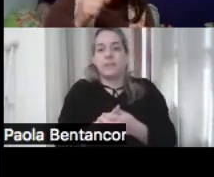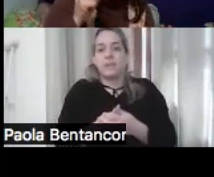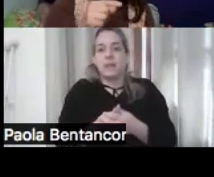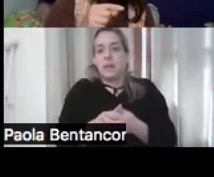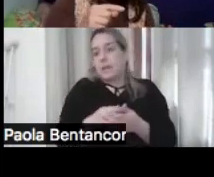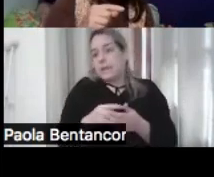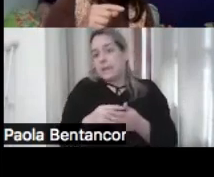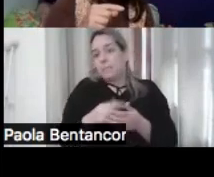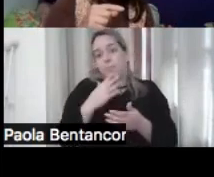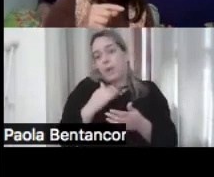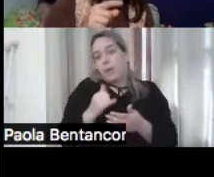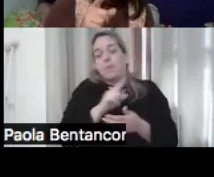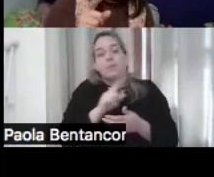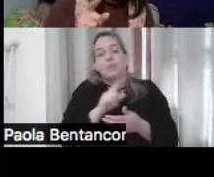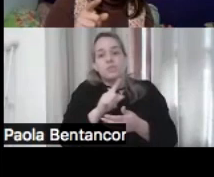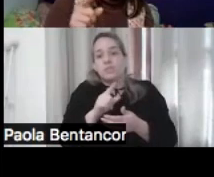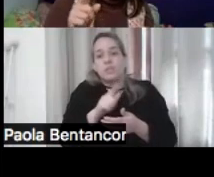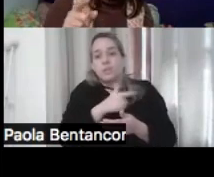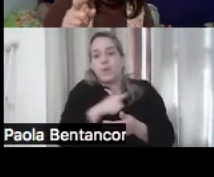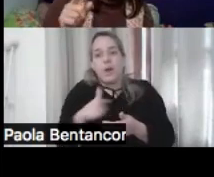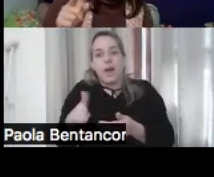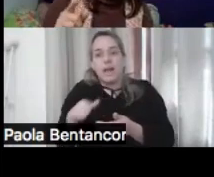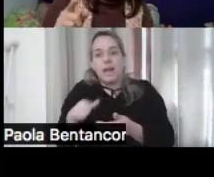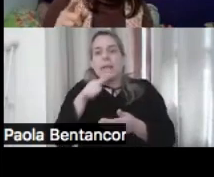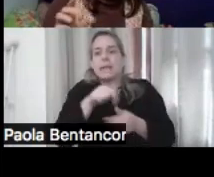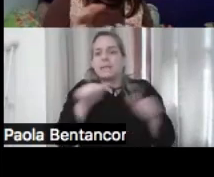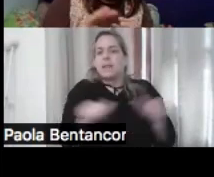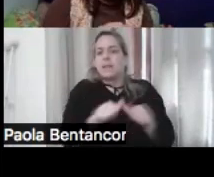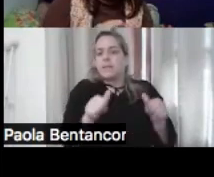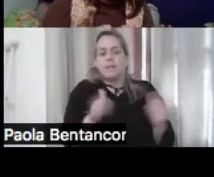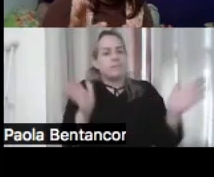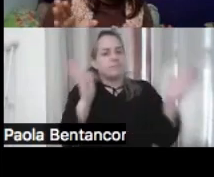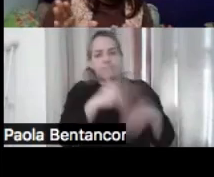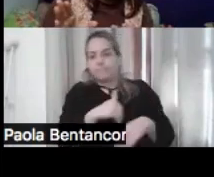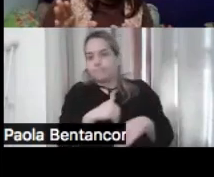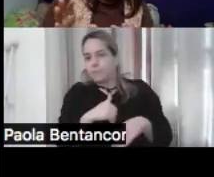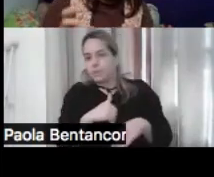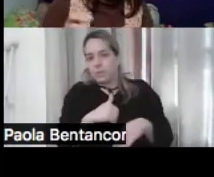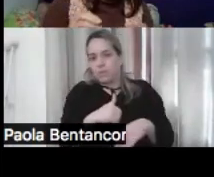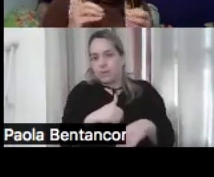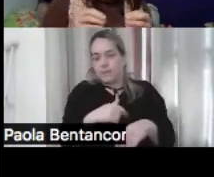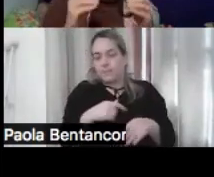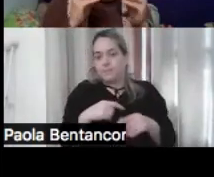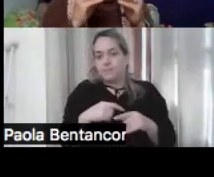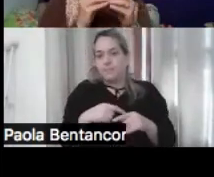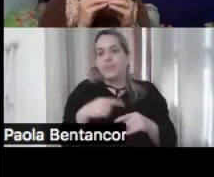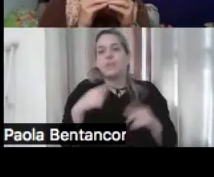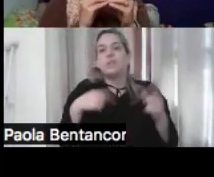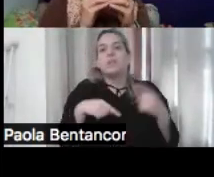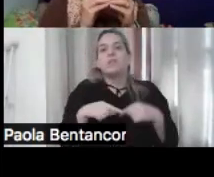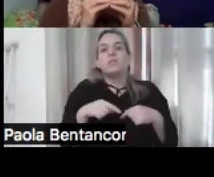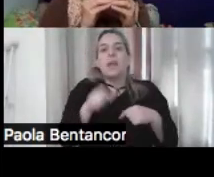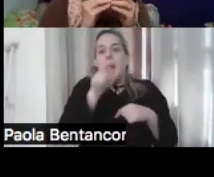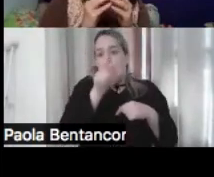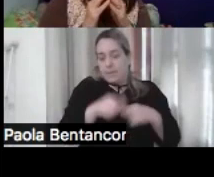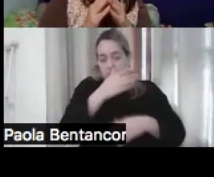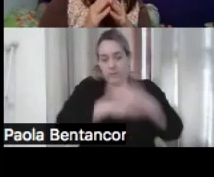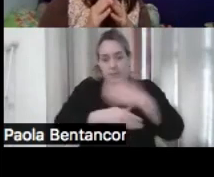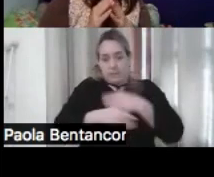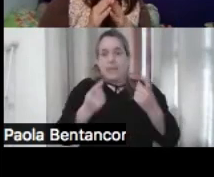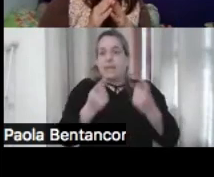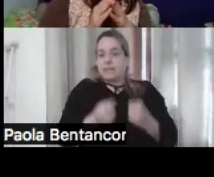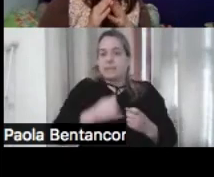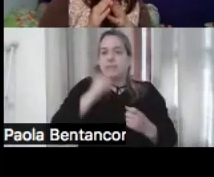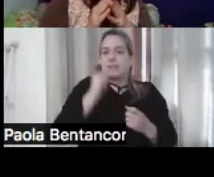el uso de ese apoyo, esa tarea sería imposible o muy difícil de realizar por la persona